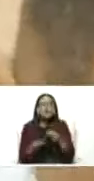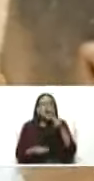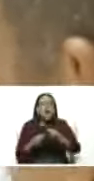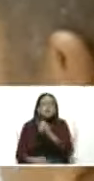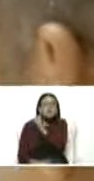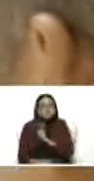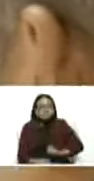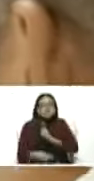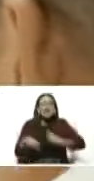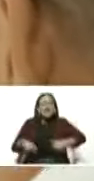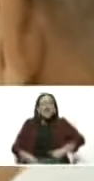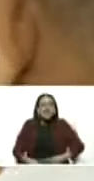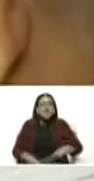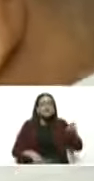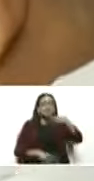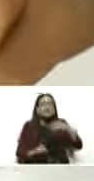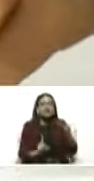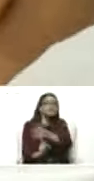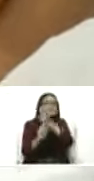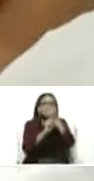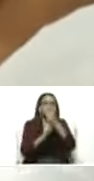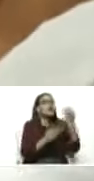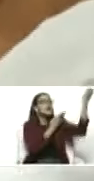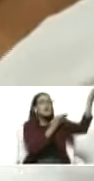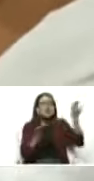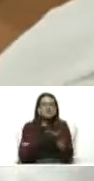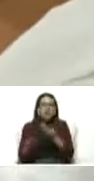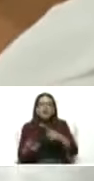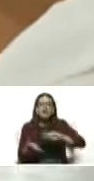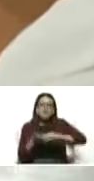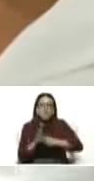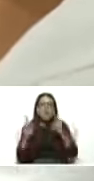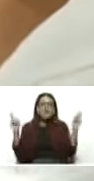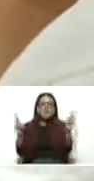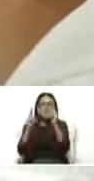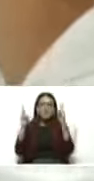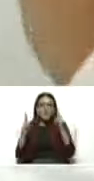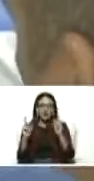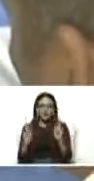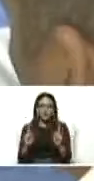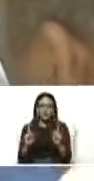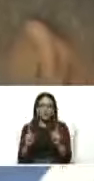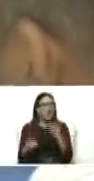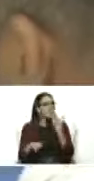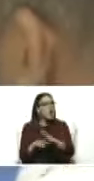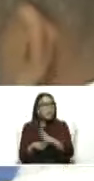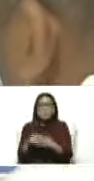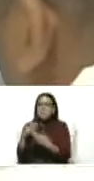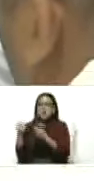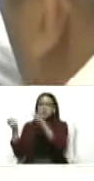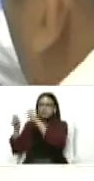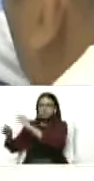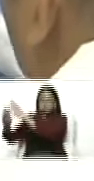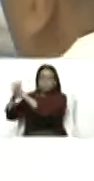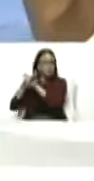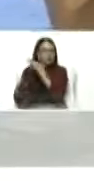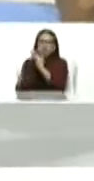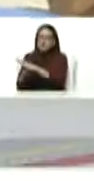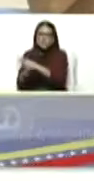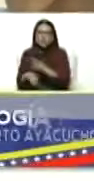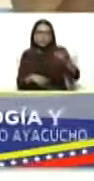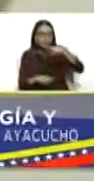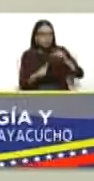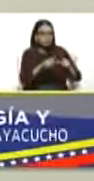y llegó. Una victoria sobre las sanciones. Que este equipo esté en Puerto